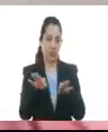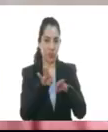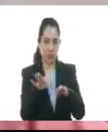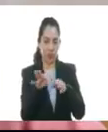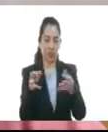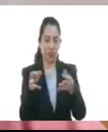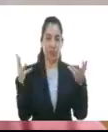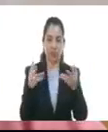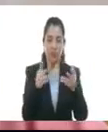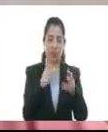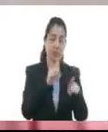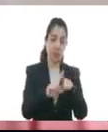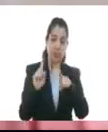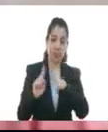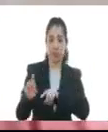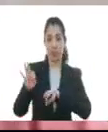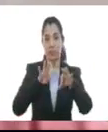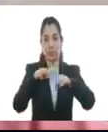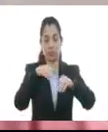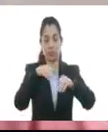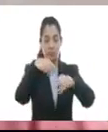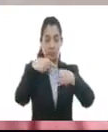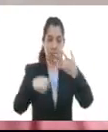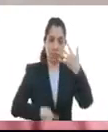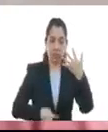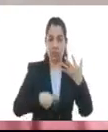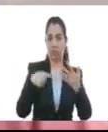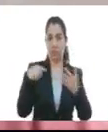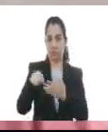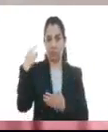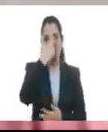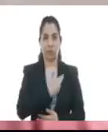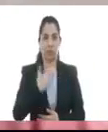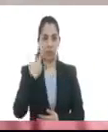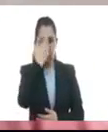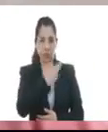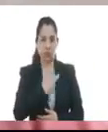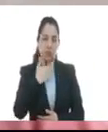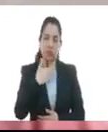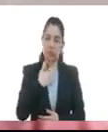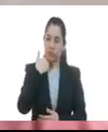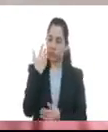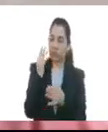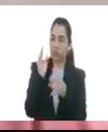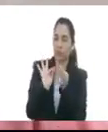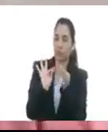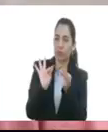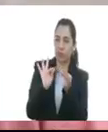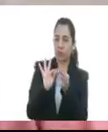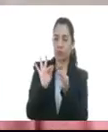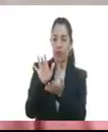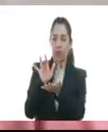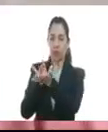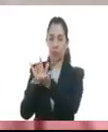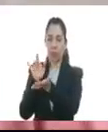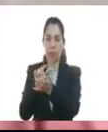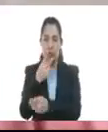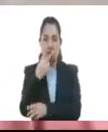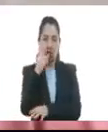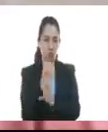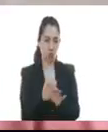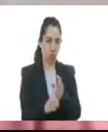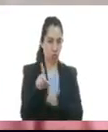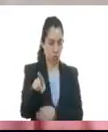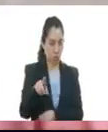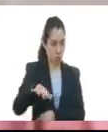me gustaría subrayar dos cositas o tres de las cosas que has dicho. A mí me parece que en el fondo lo que